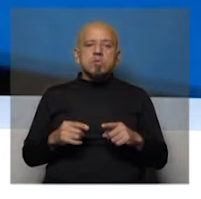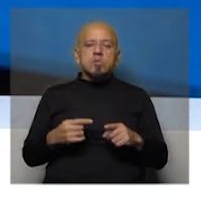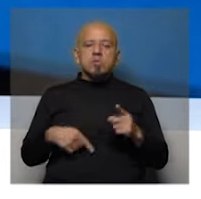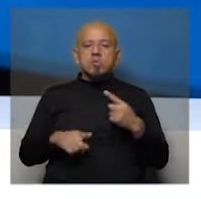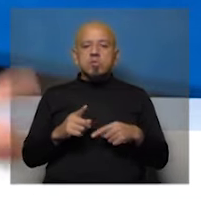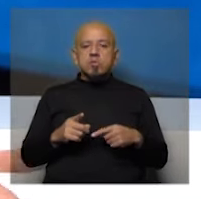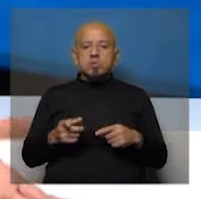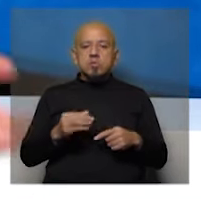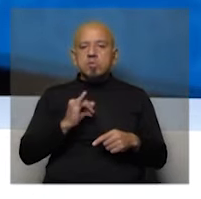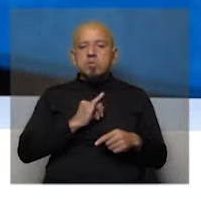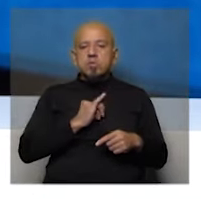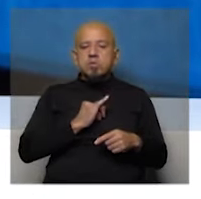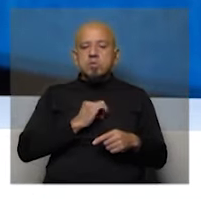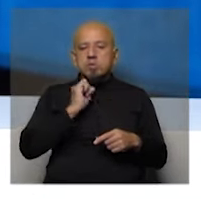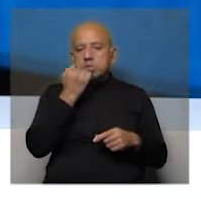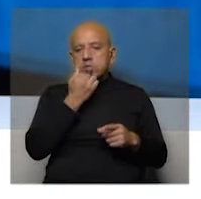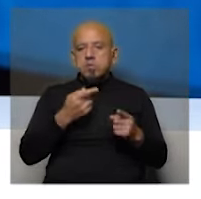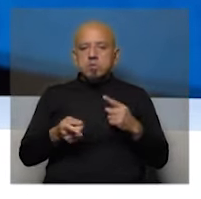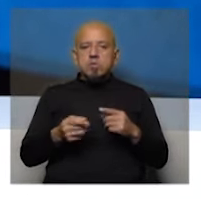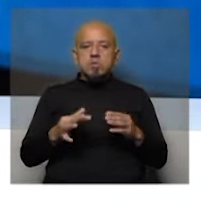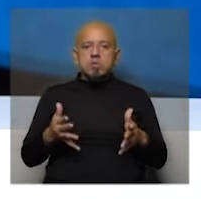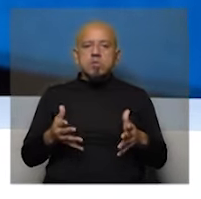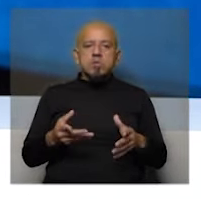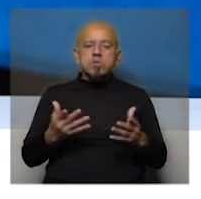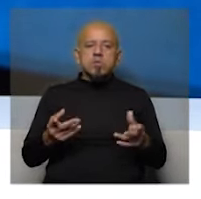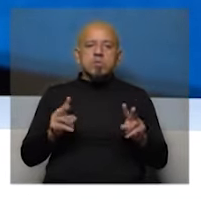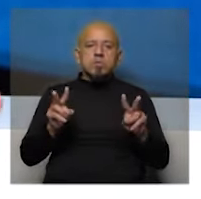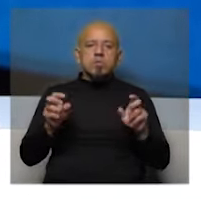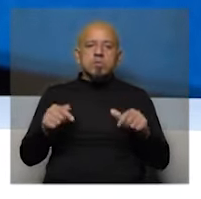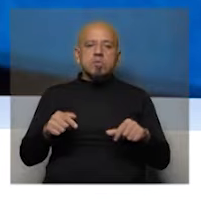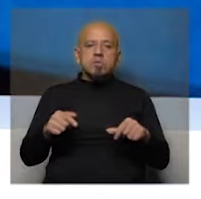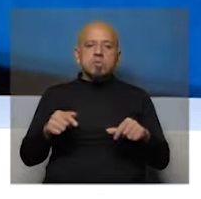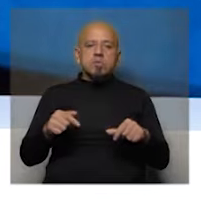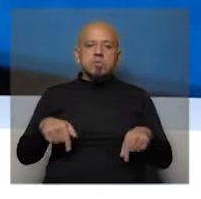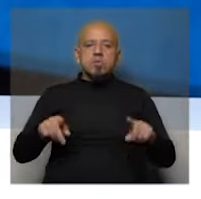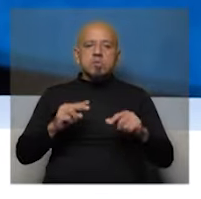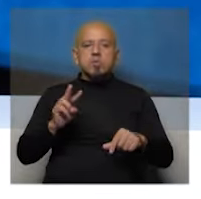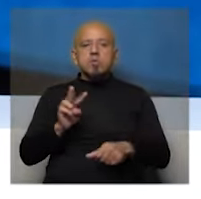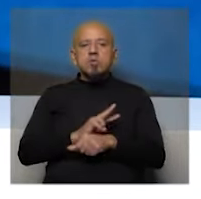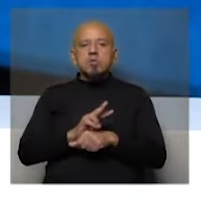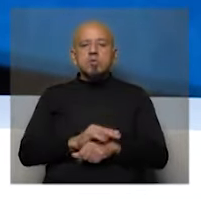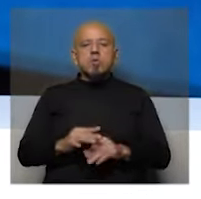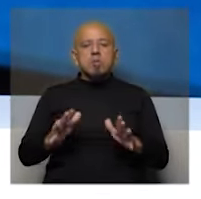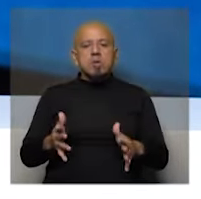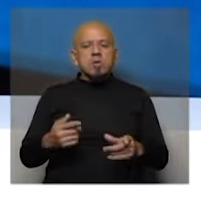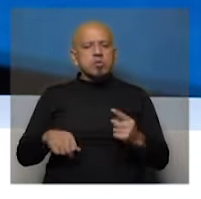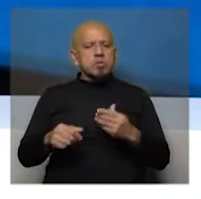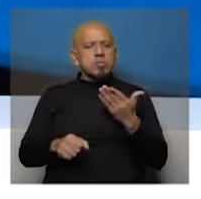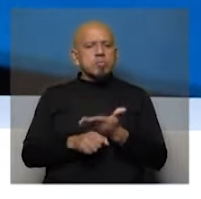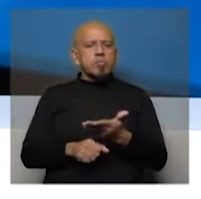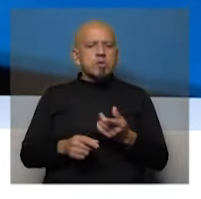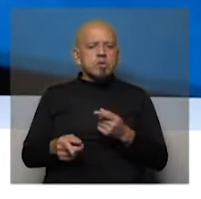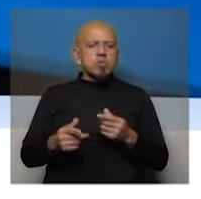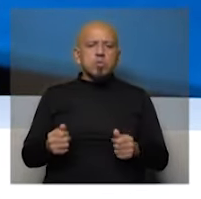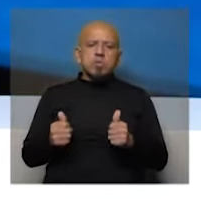que declaran con identidad reservada hay testigos que declaran en calidad de lo que se llamaría testigos protegidos y para eso se requiere todo un